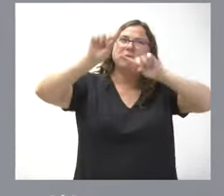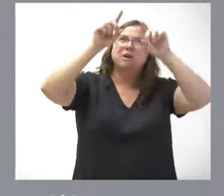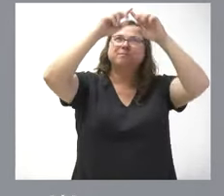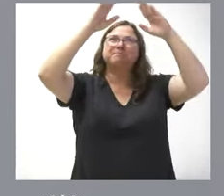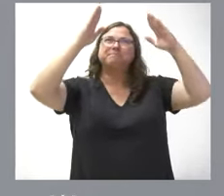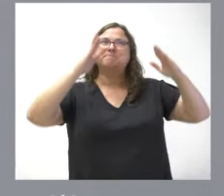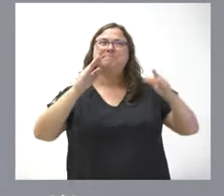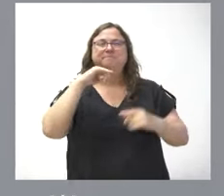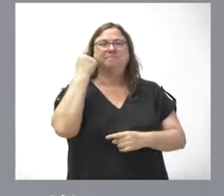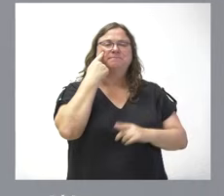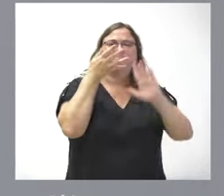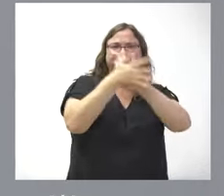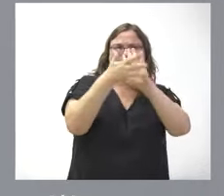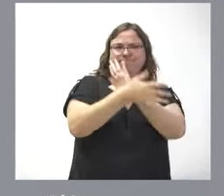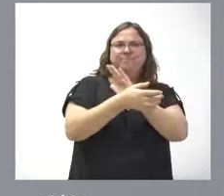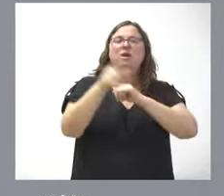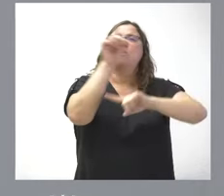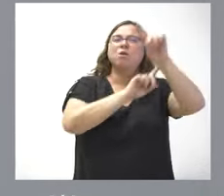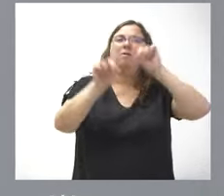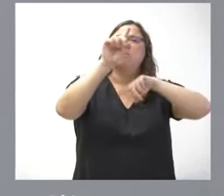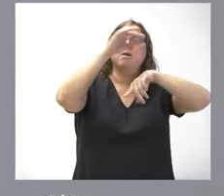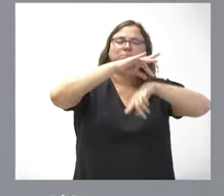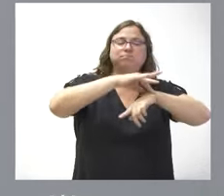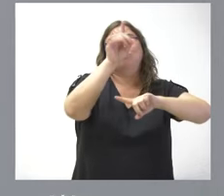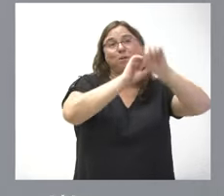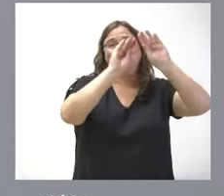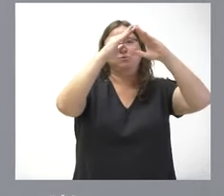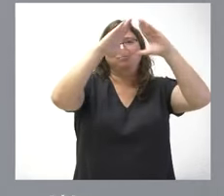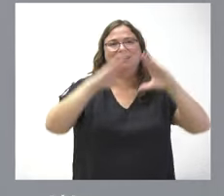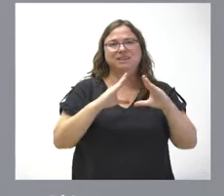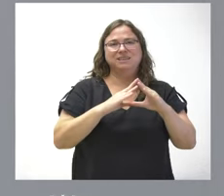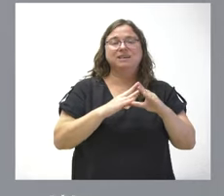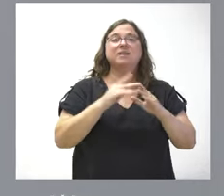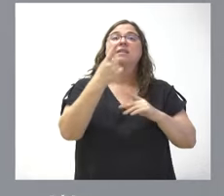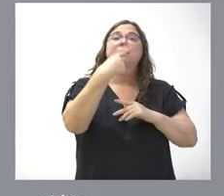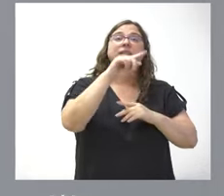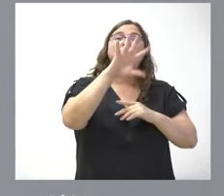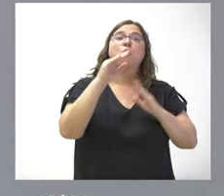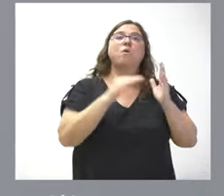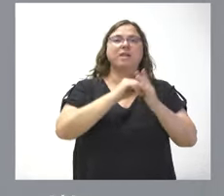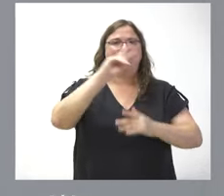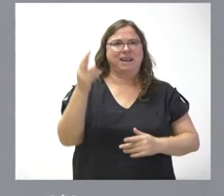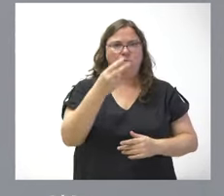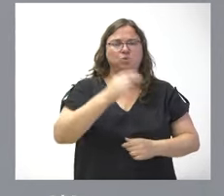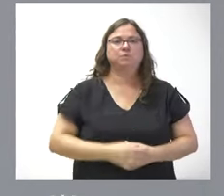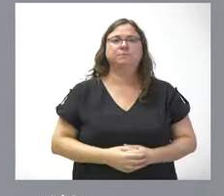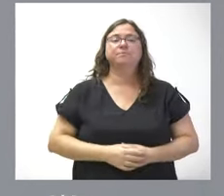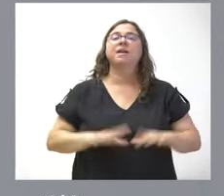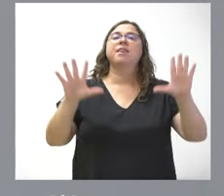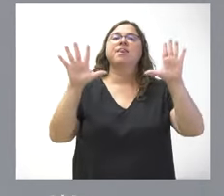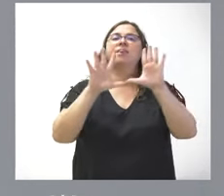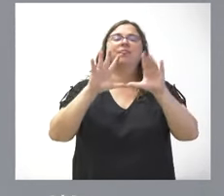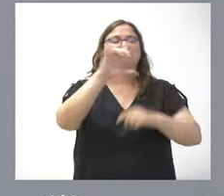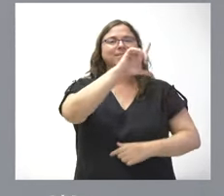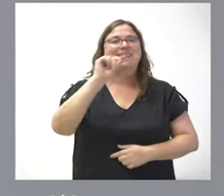tienen ustedes descritas las patologías y el apoyo de la junta de Castilla de León con estos más de con estos 150,000 100,000 se